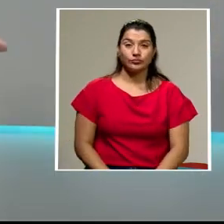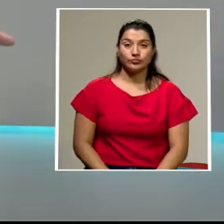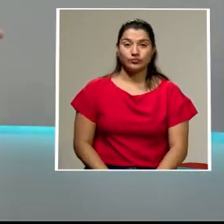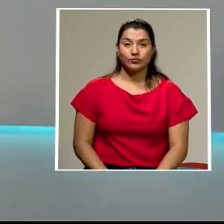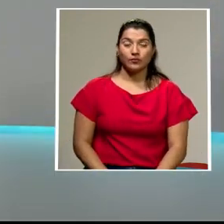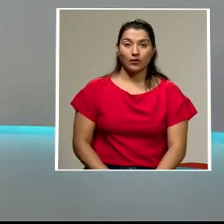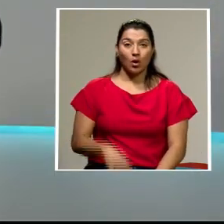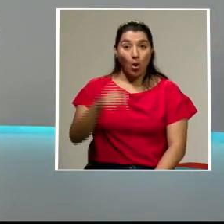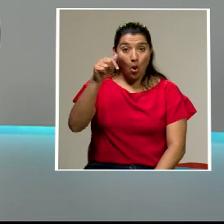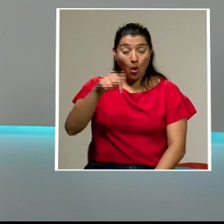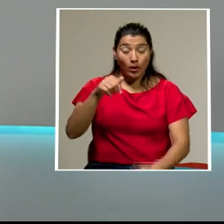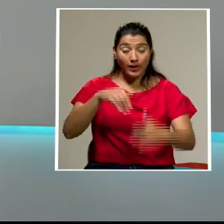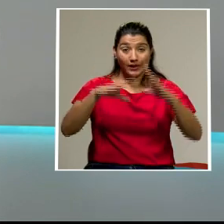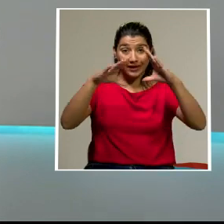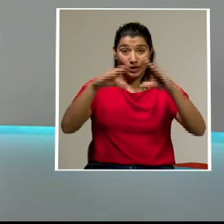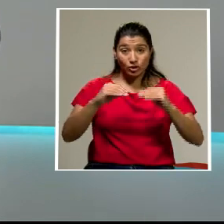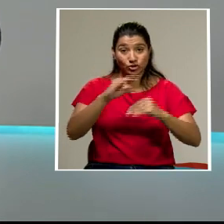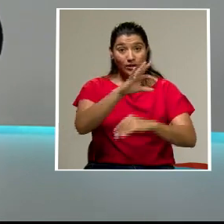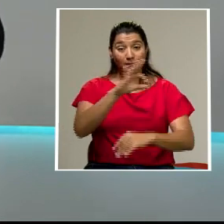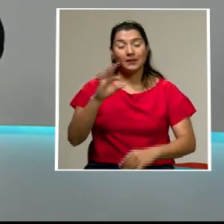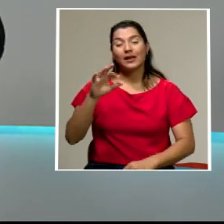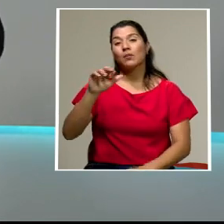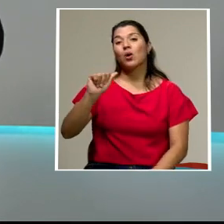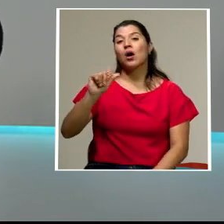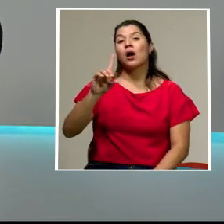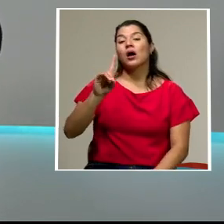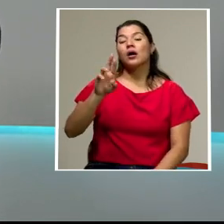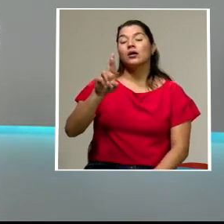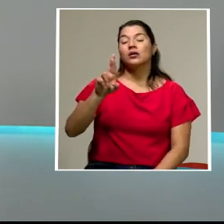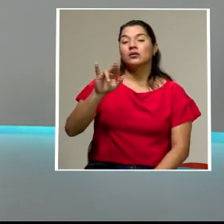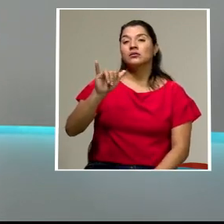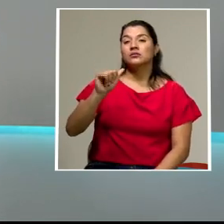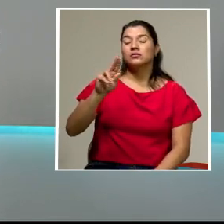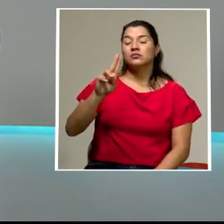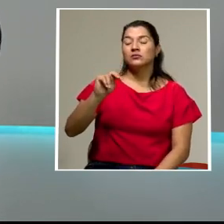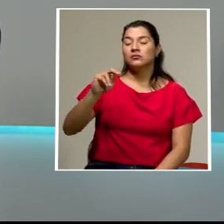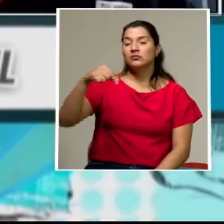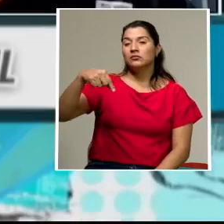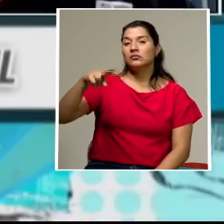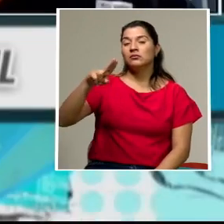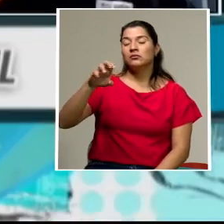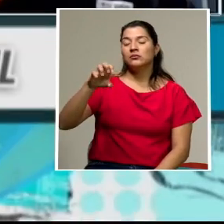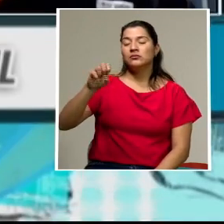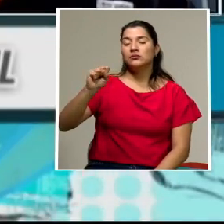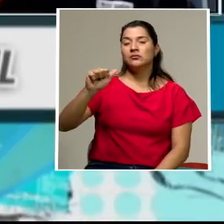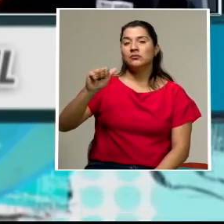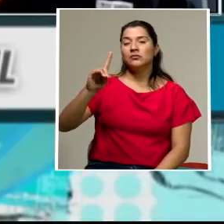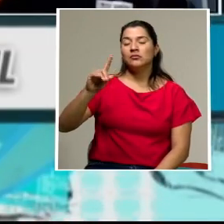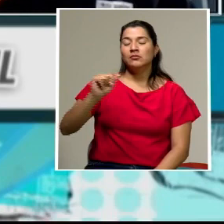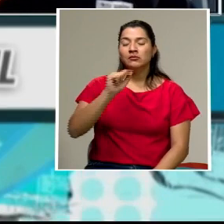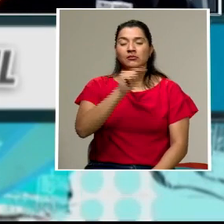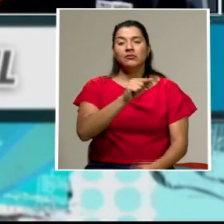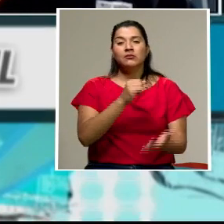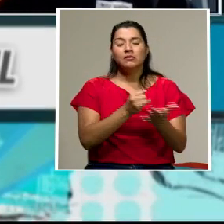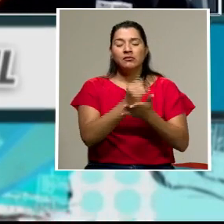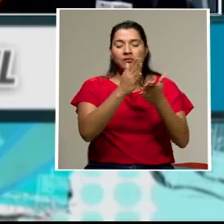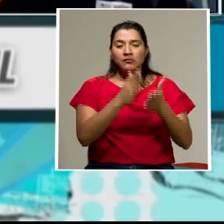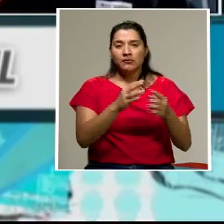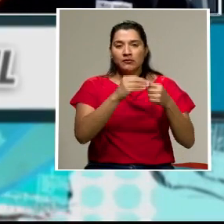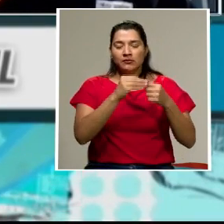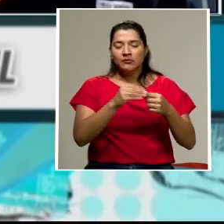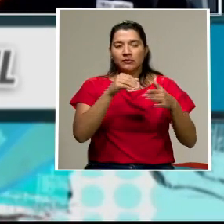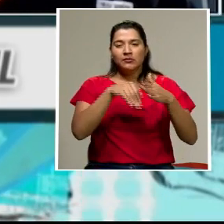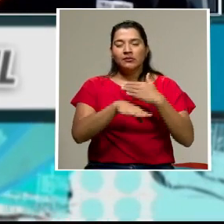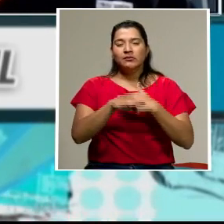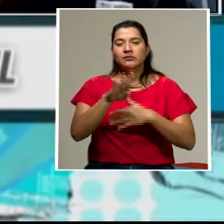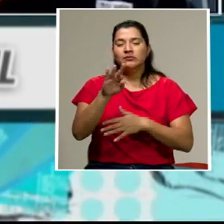Esta noche invitamos a don Adrián Quesada. Él es uno de los investigadores o el investigador principal del Tecnológico de Costa